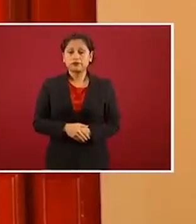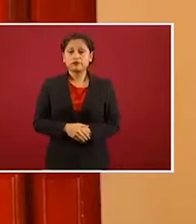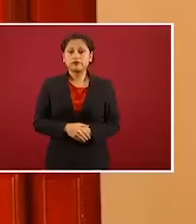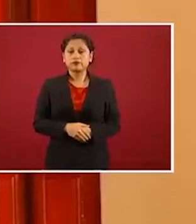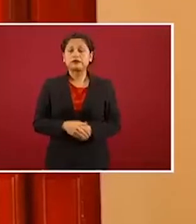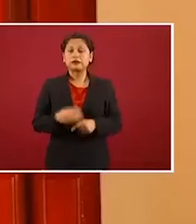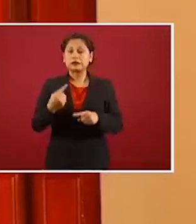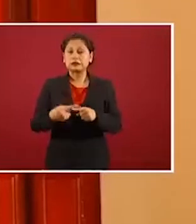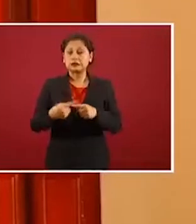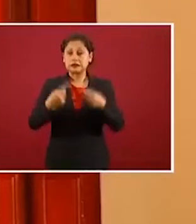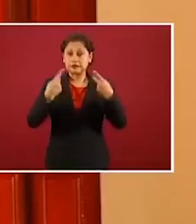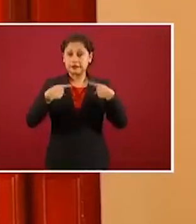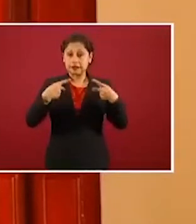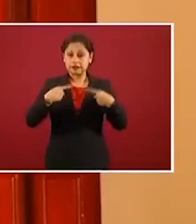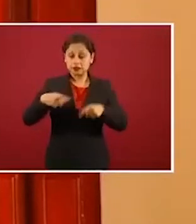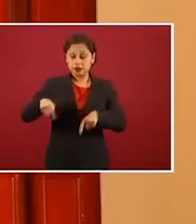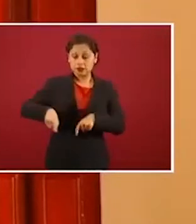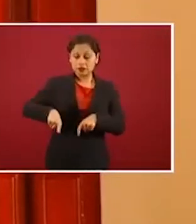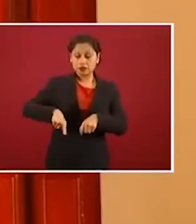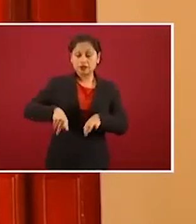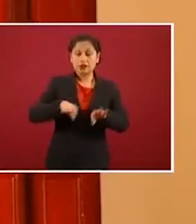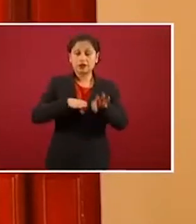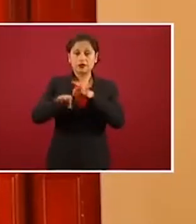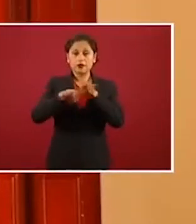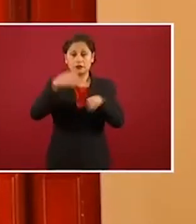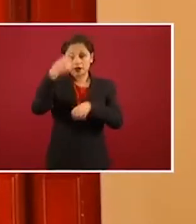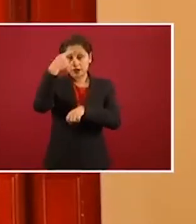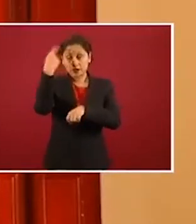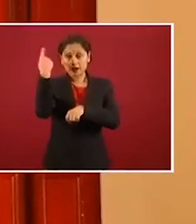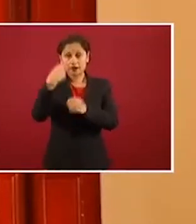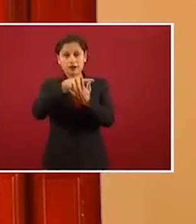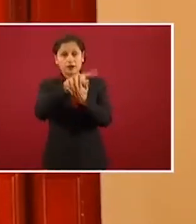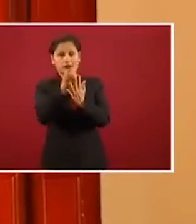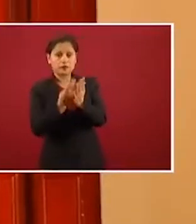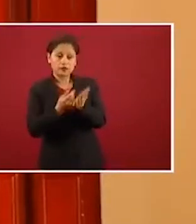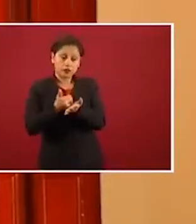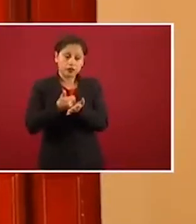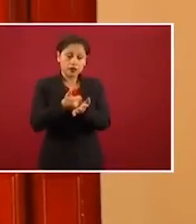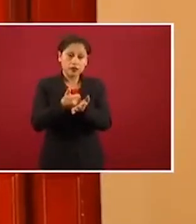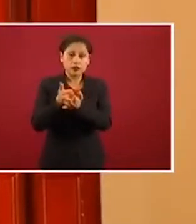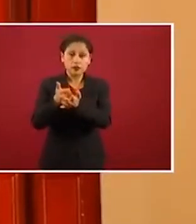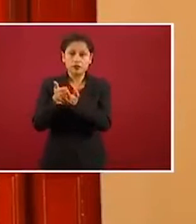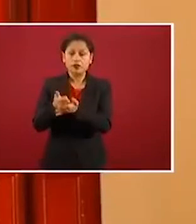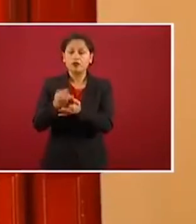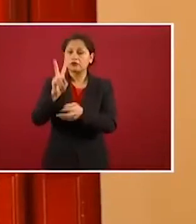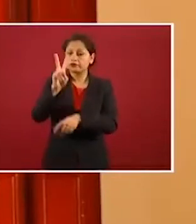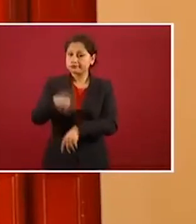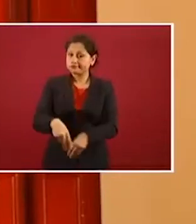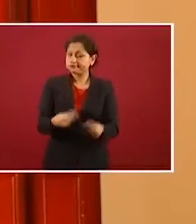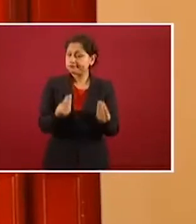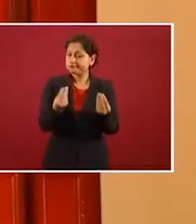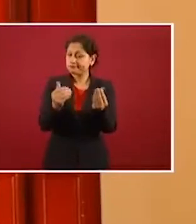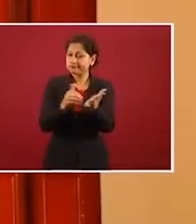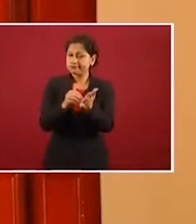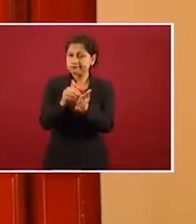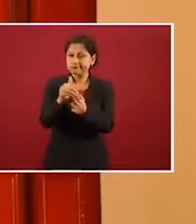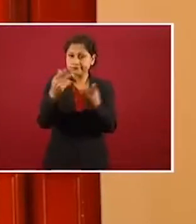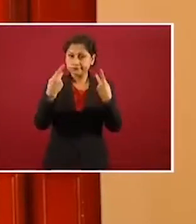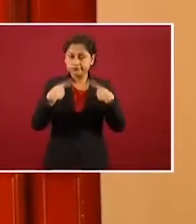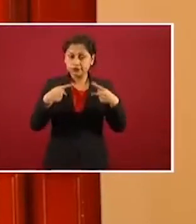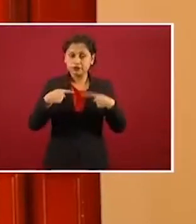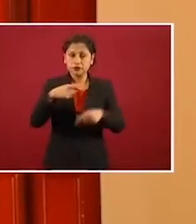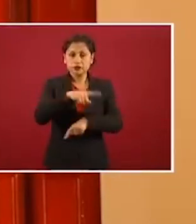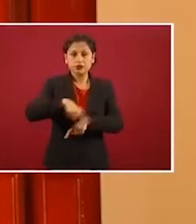ruedas de prensa donde se informa a detalle el avance del COVID-19 en México, responsabilidad que ha dejado totalmente en manos del subsecretario de